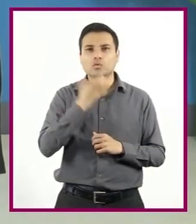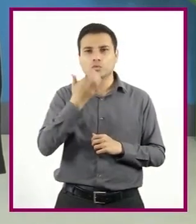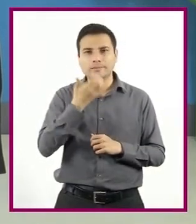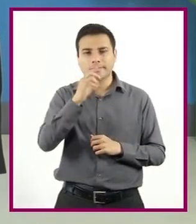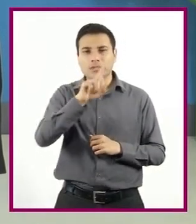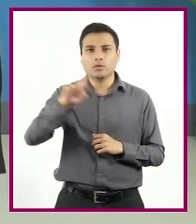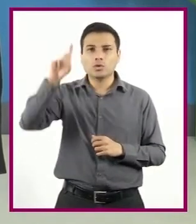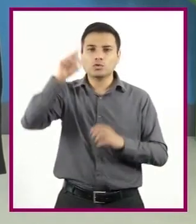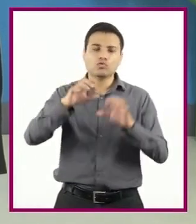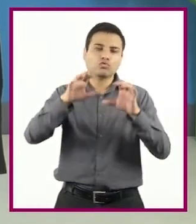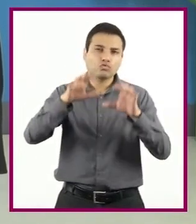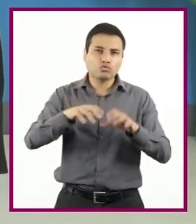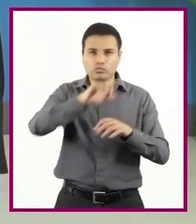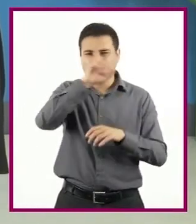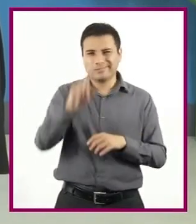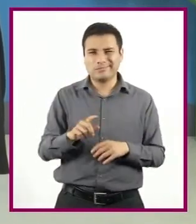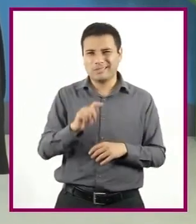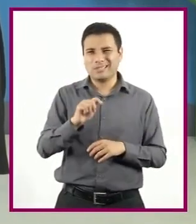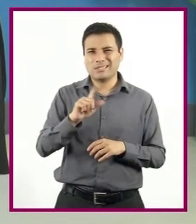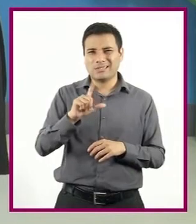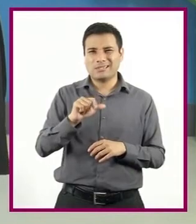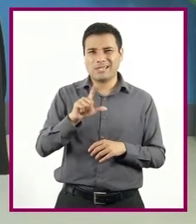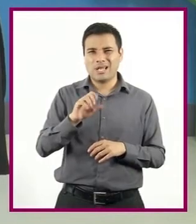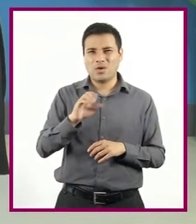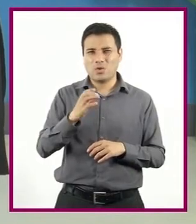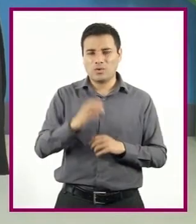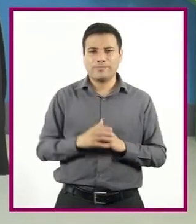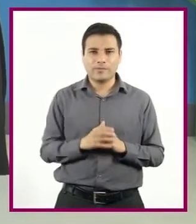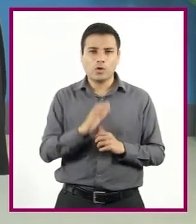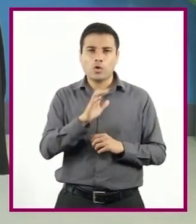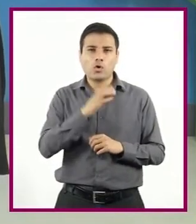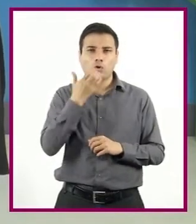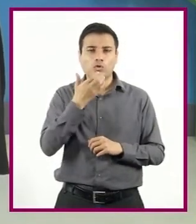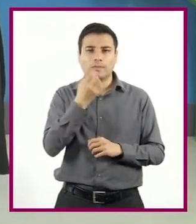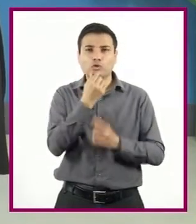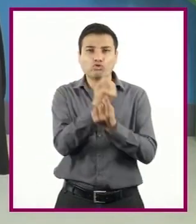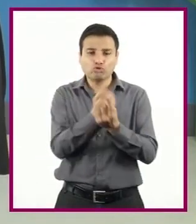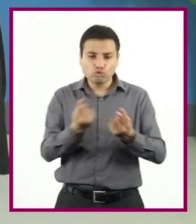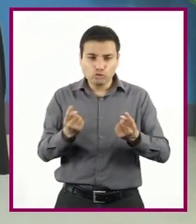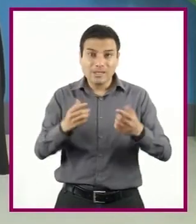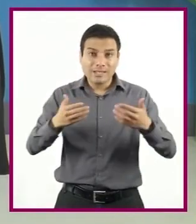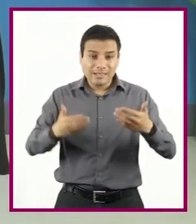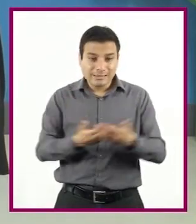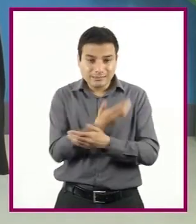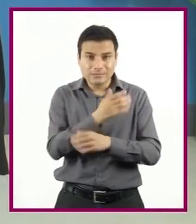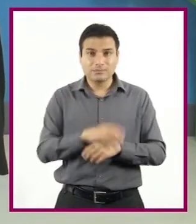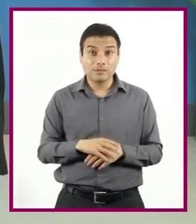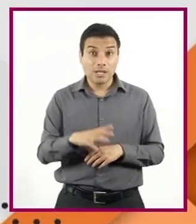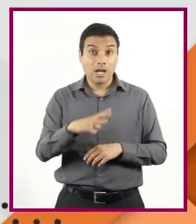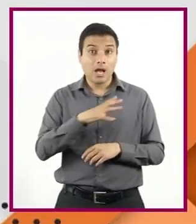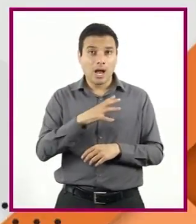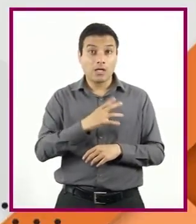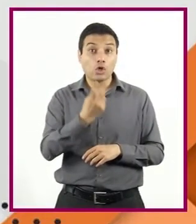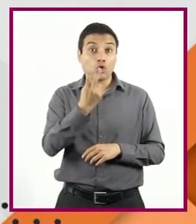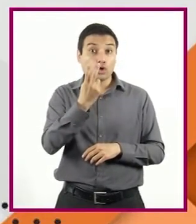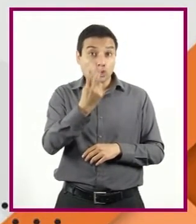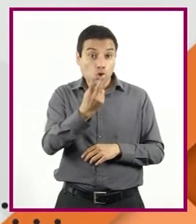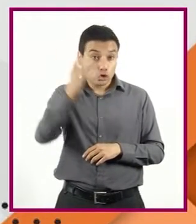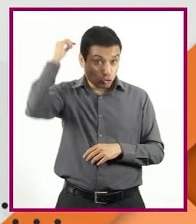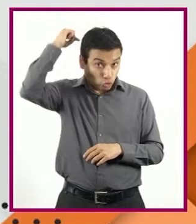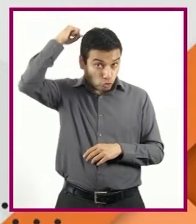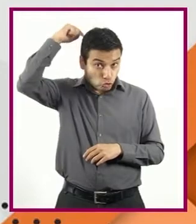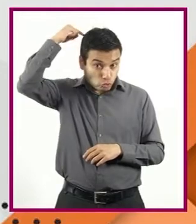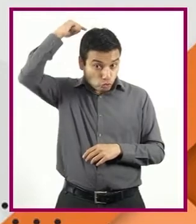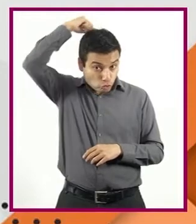y relámpagos, Tlaloc, solían ahogarse niños que habían nacido con 2 remolinos en su cabeza.